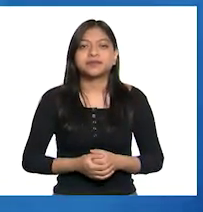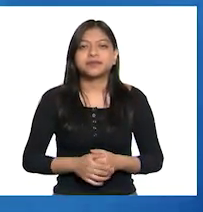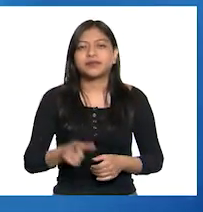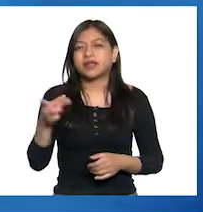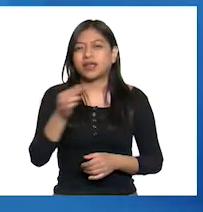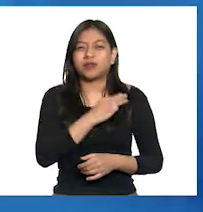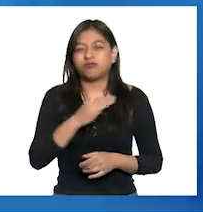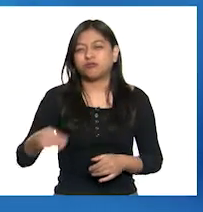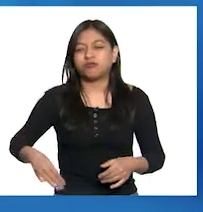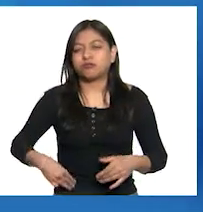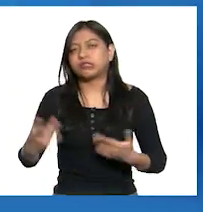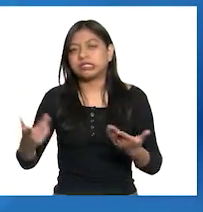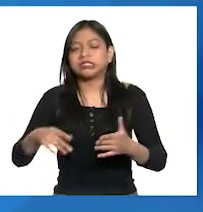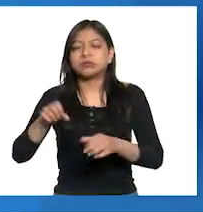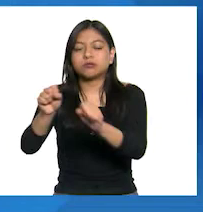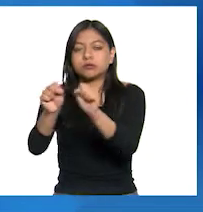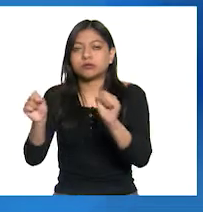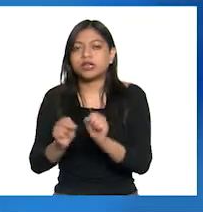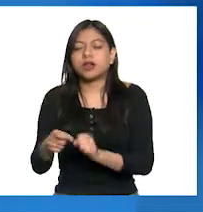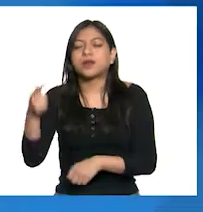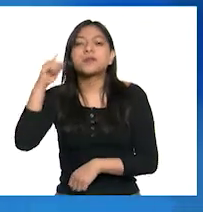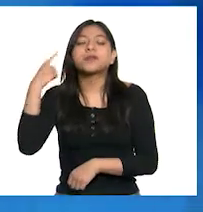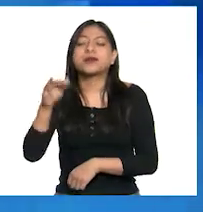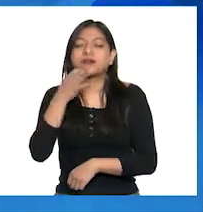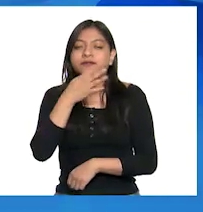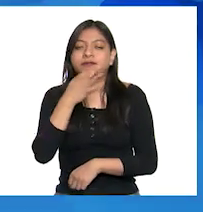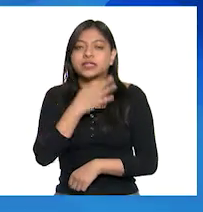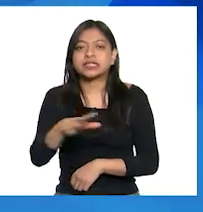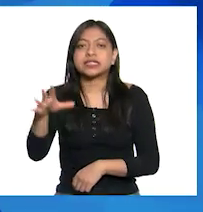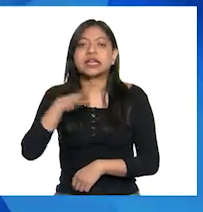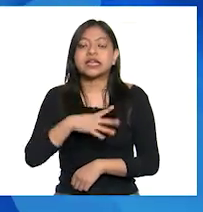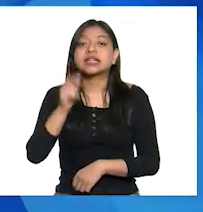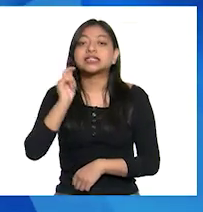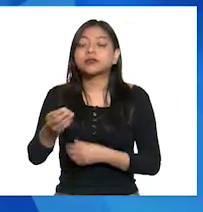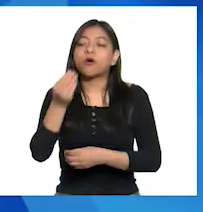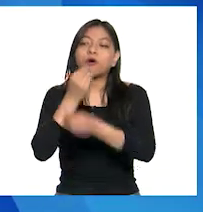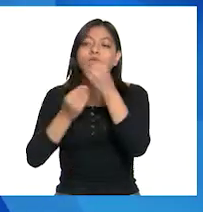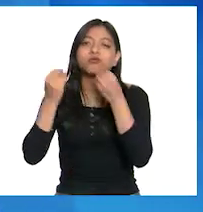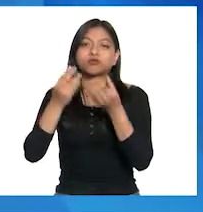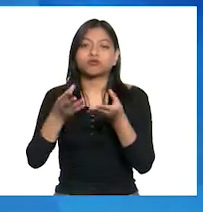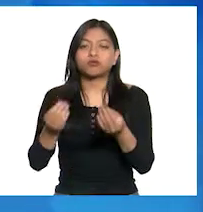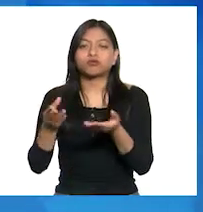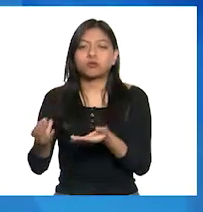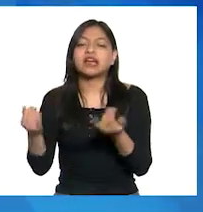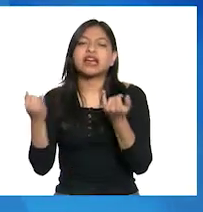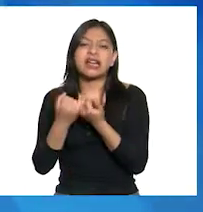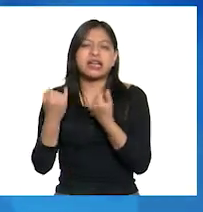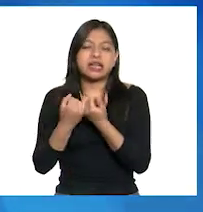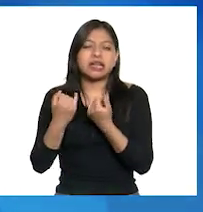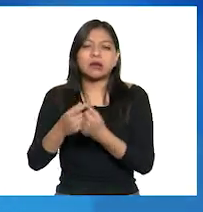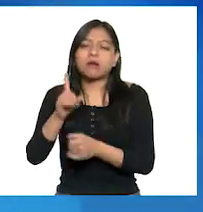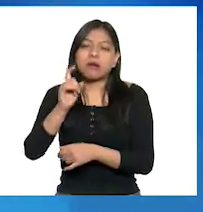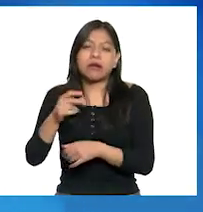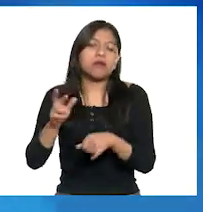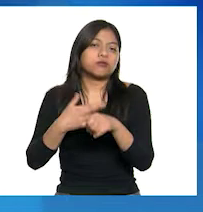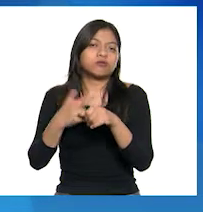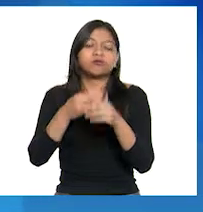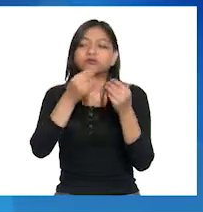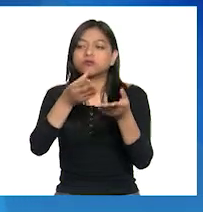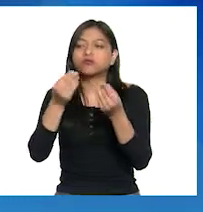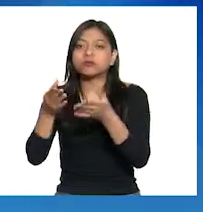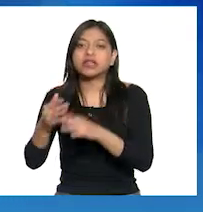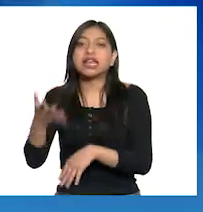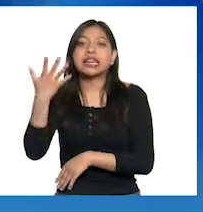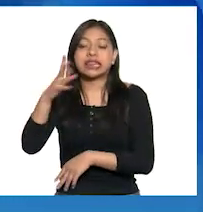para fiestas infantiles. Incluye un servicio de alimentos y bebidas para 12 mesas con 10 personas en cada